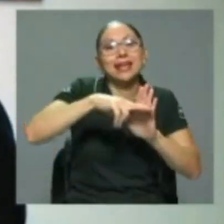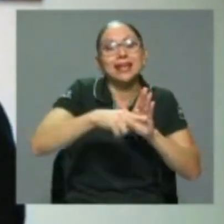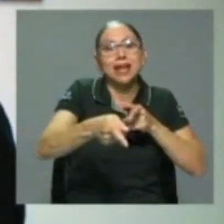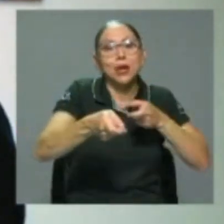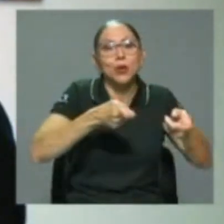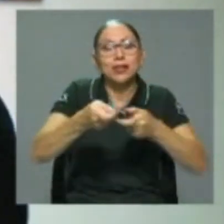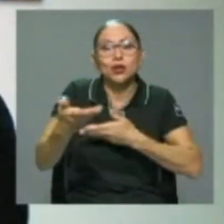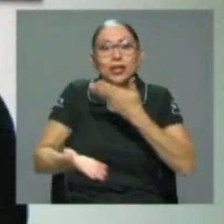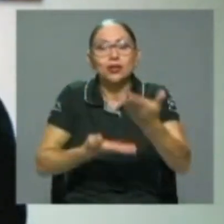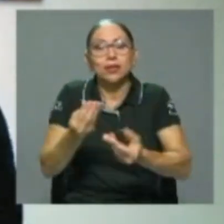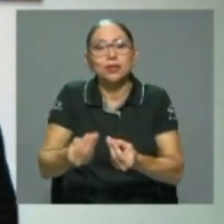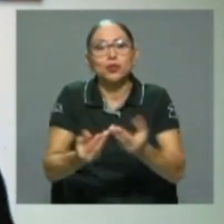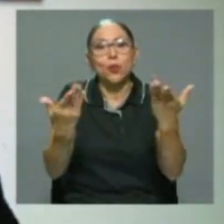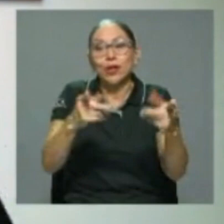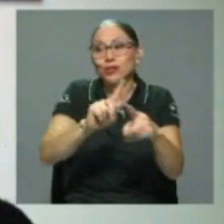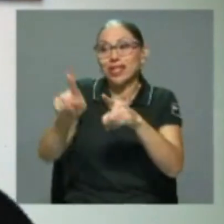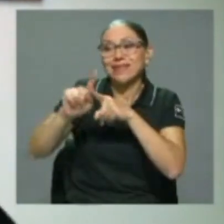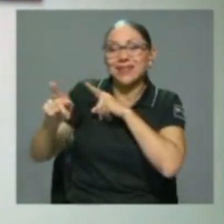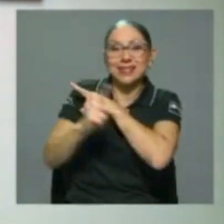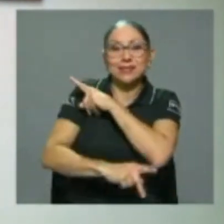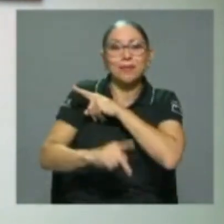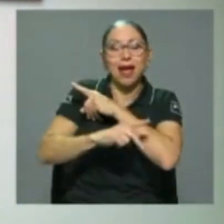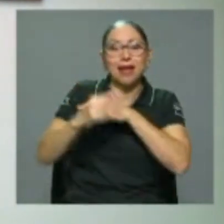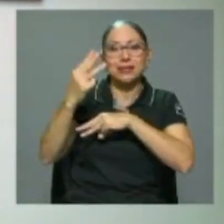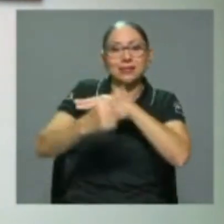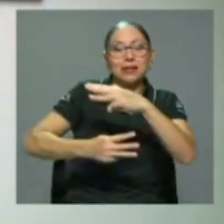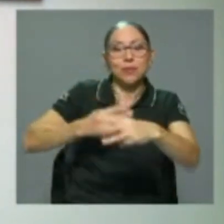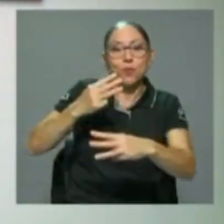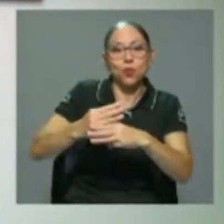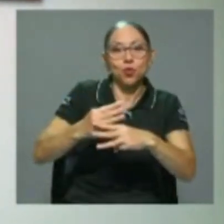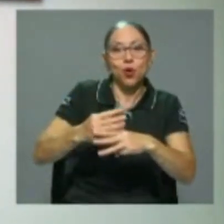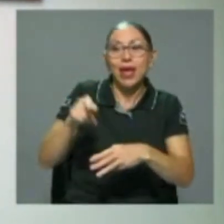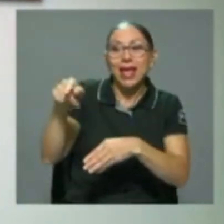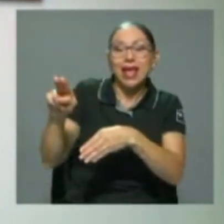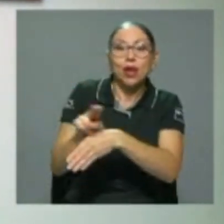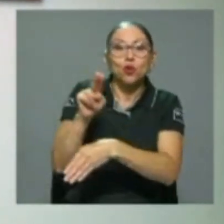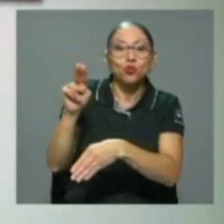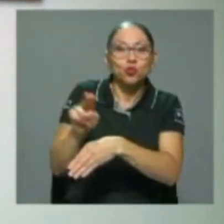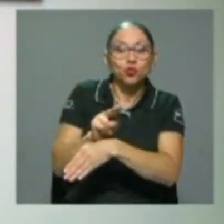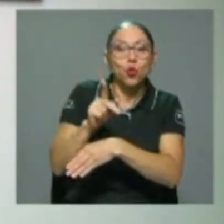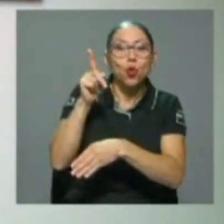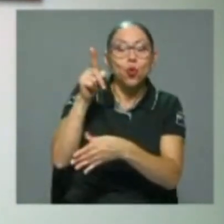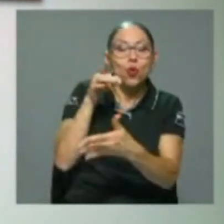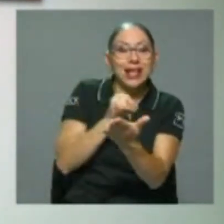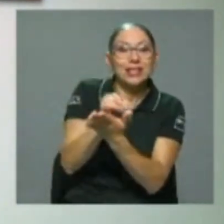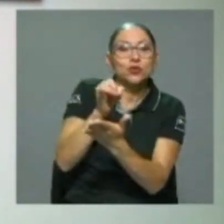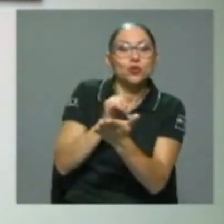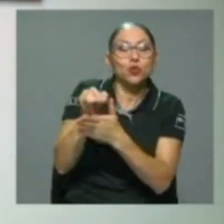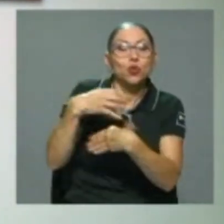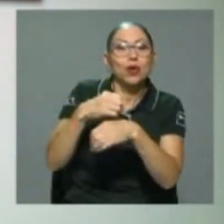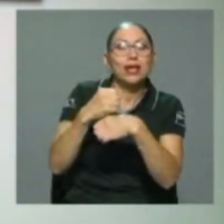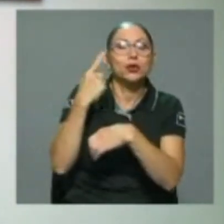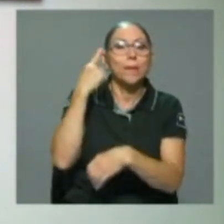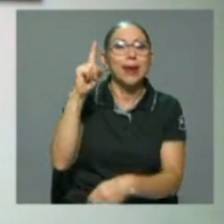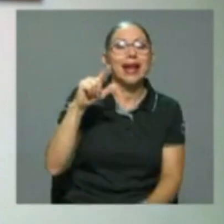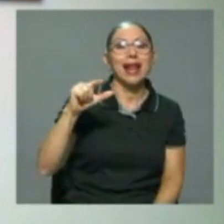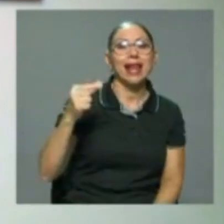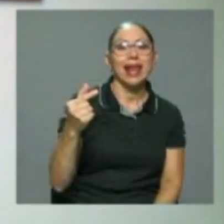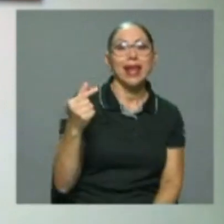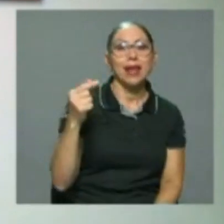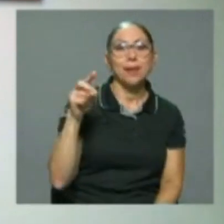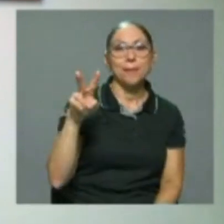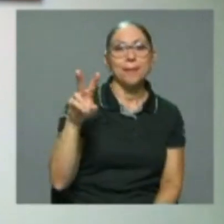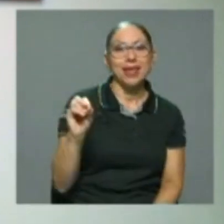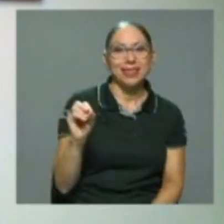Él tomó un estudio realizado para el G20, para el grupo de los países